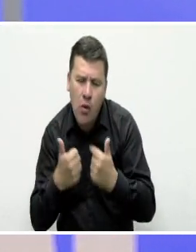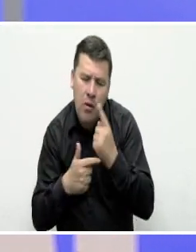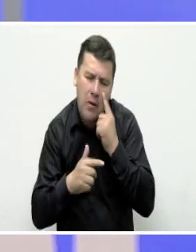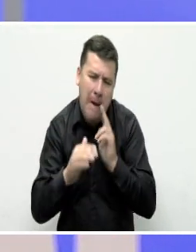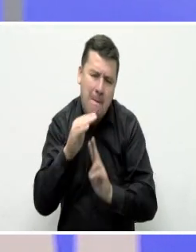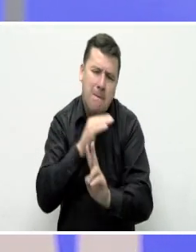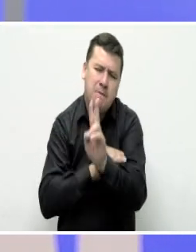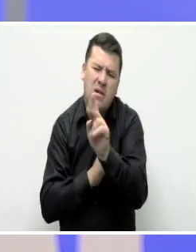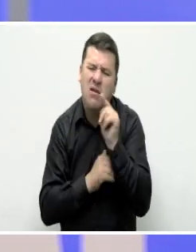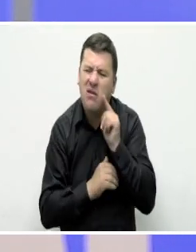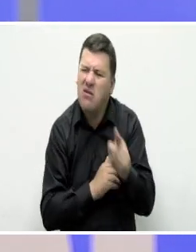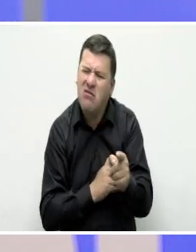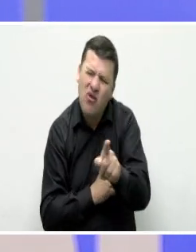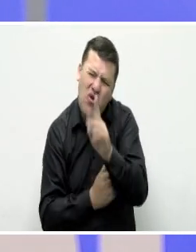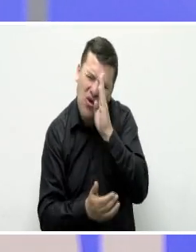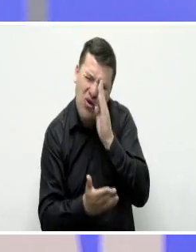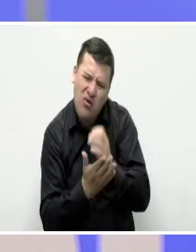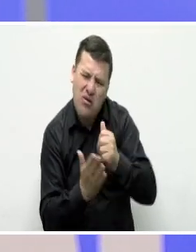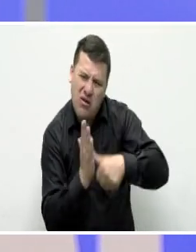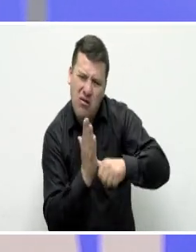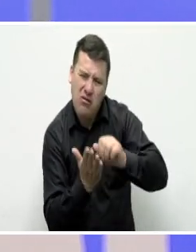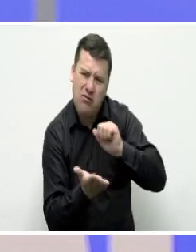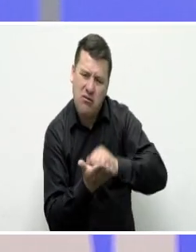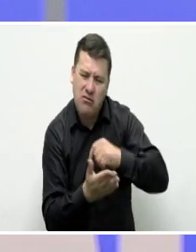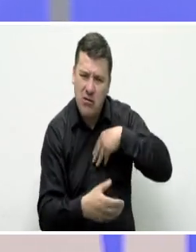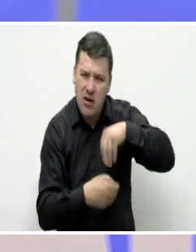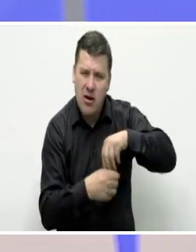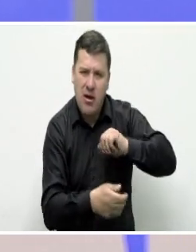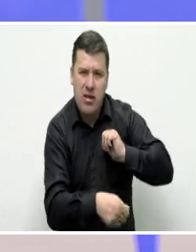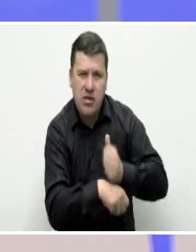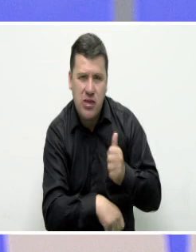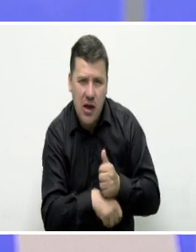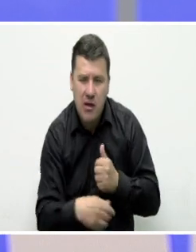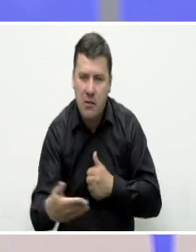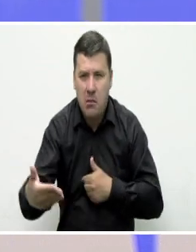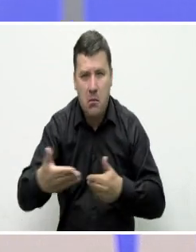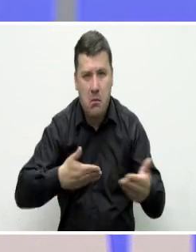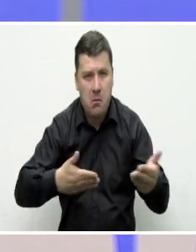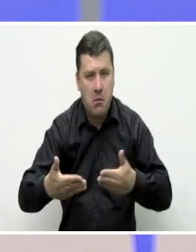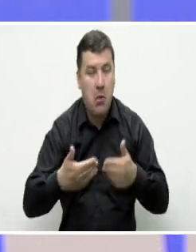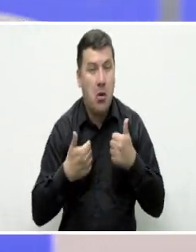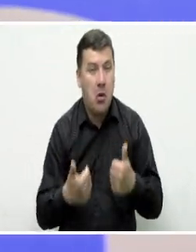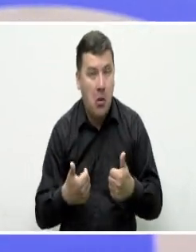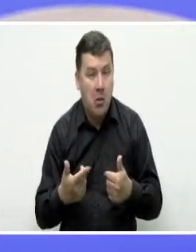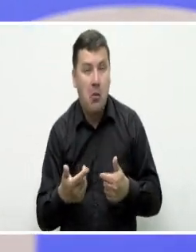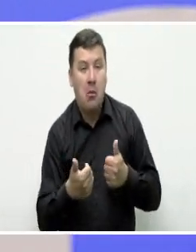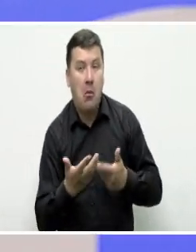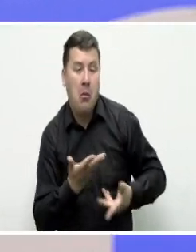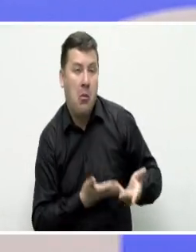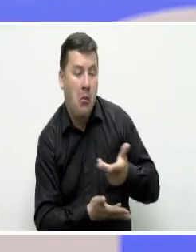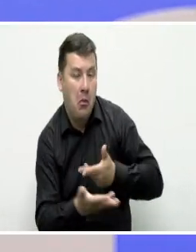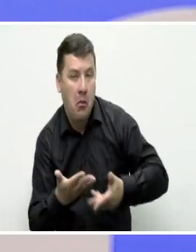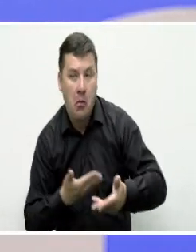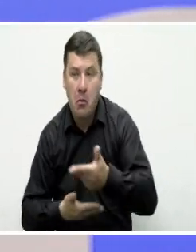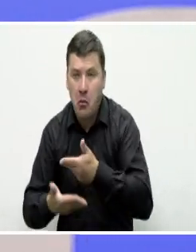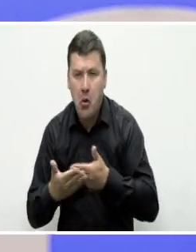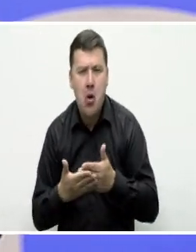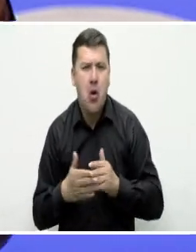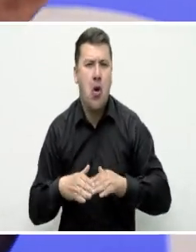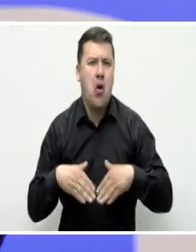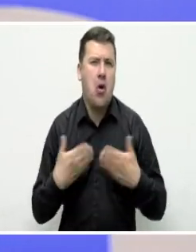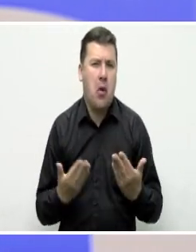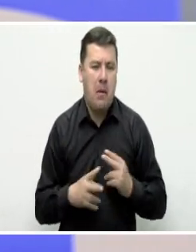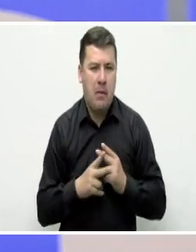visión de la registraduría, nuestras tareas? Recibimos una muy buena retroalimentación sobre cómo